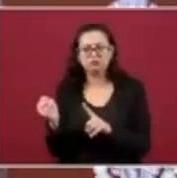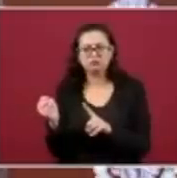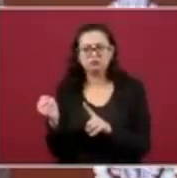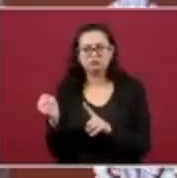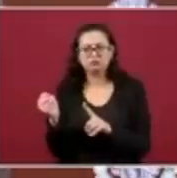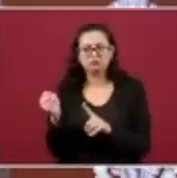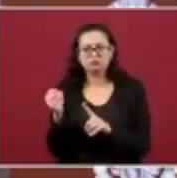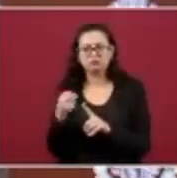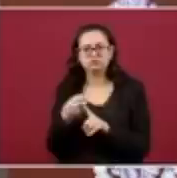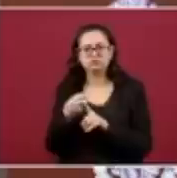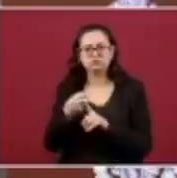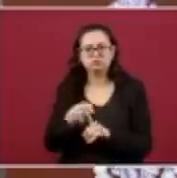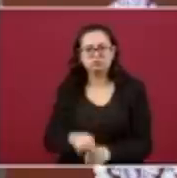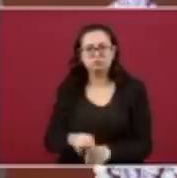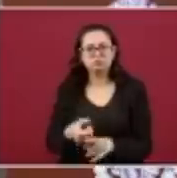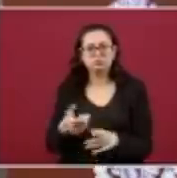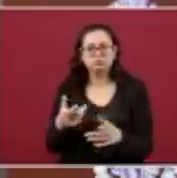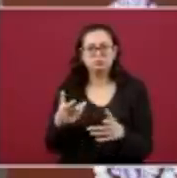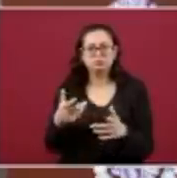maltratadas,